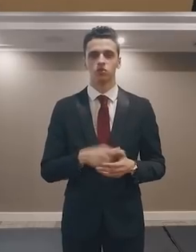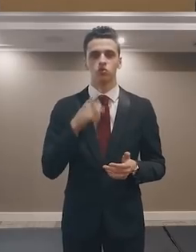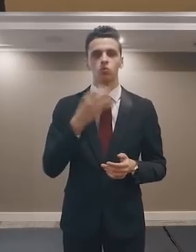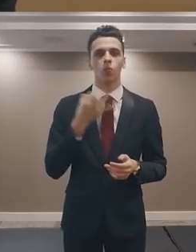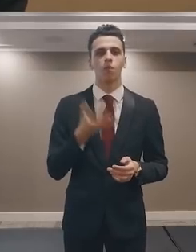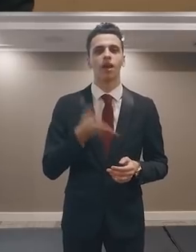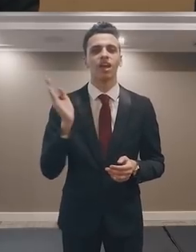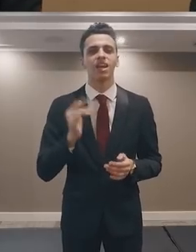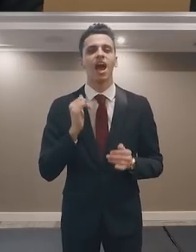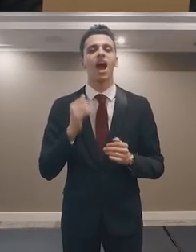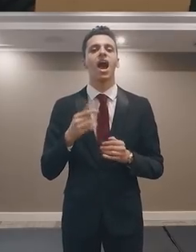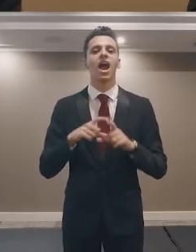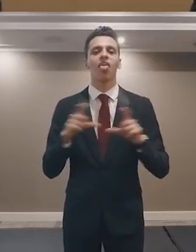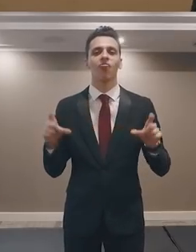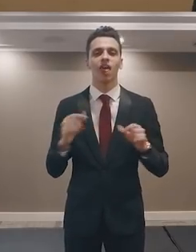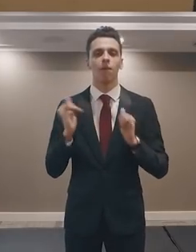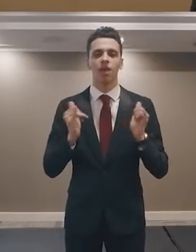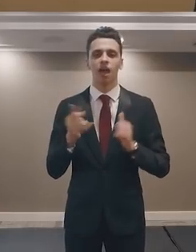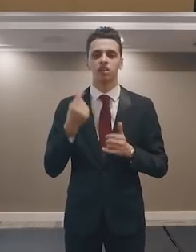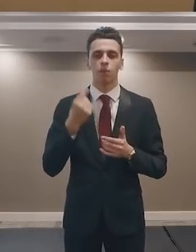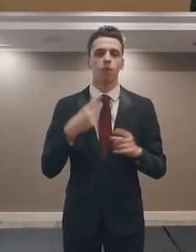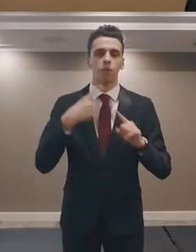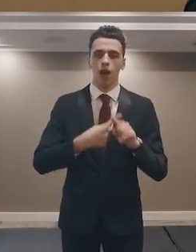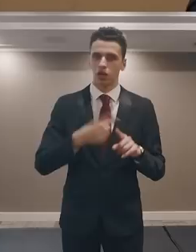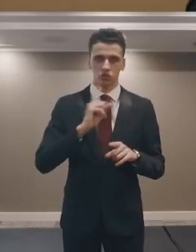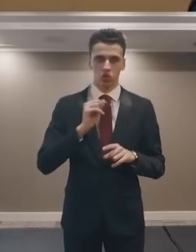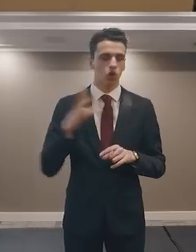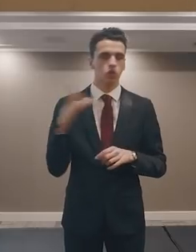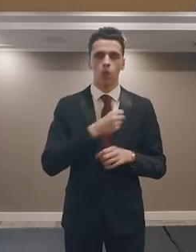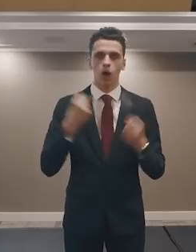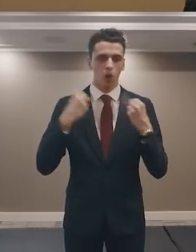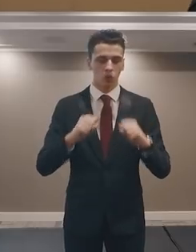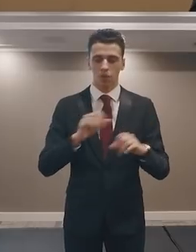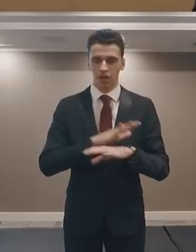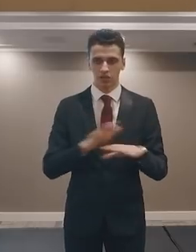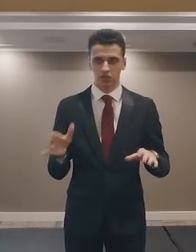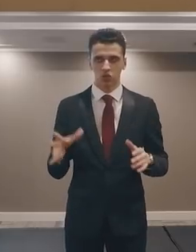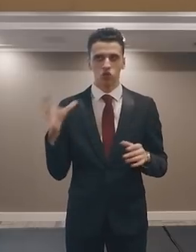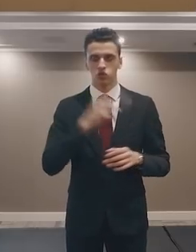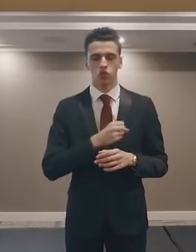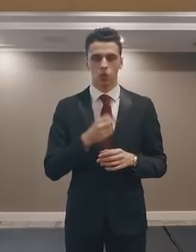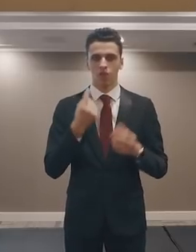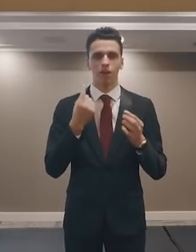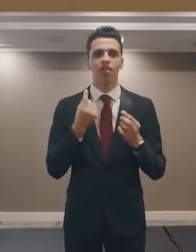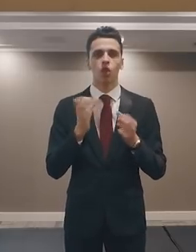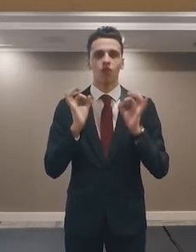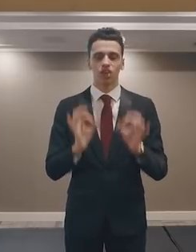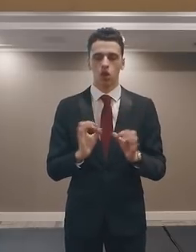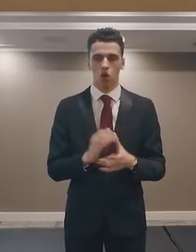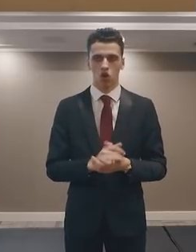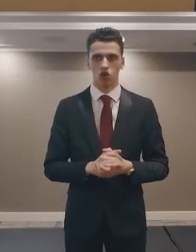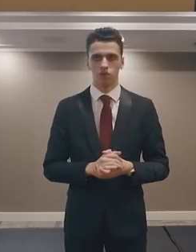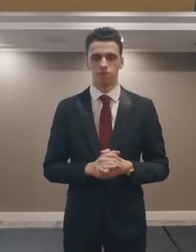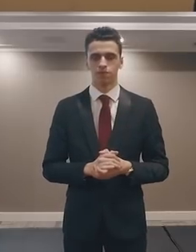de sacar a aitor fajo billetes y la deuda y el crédito y la tarjeta que echa a fuego que luego hay que pagar las vacaciones no lo has ahorrado por adelantado